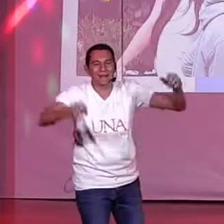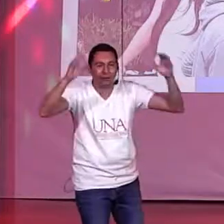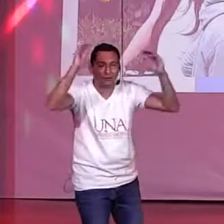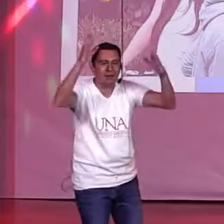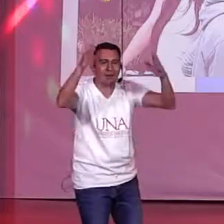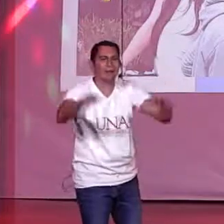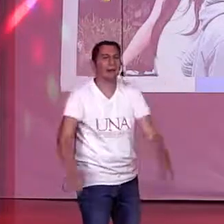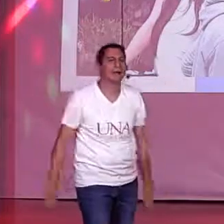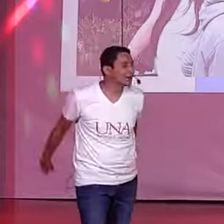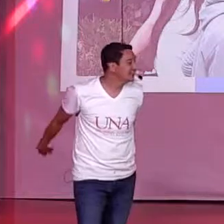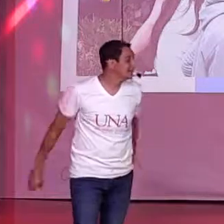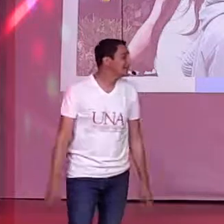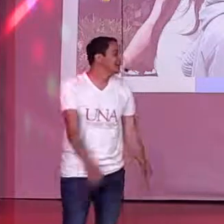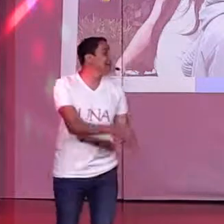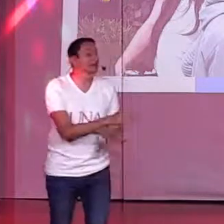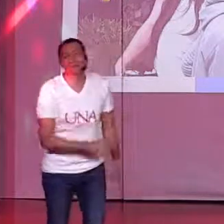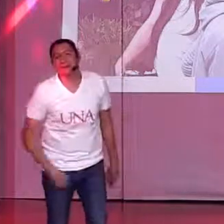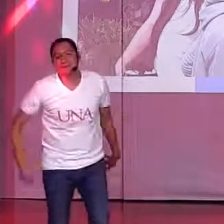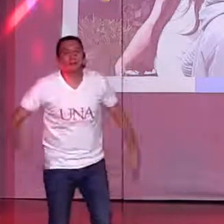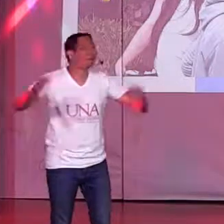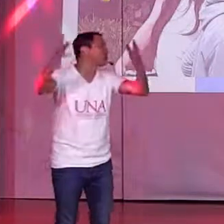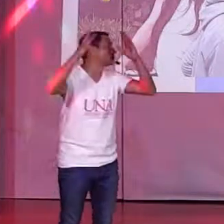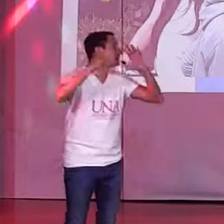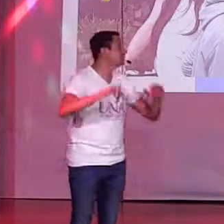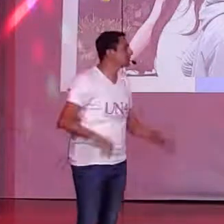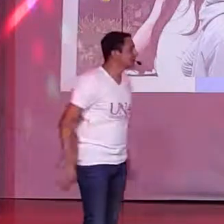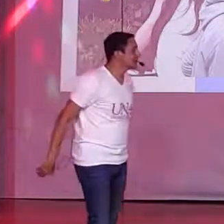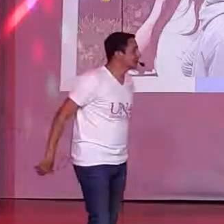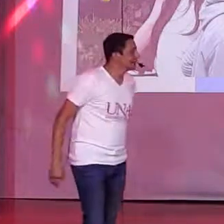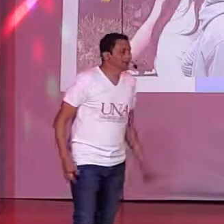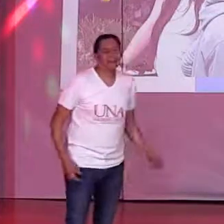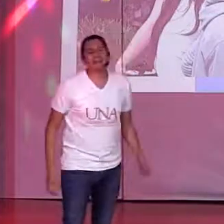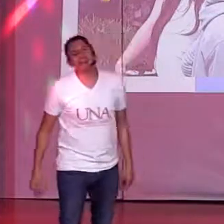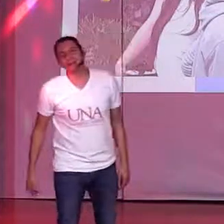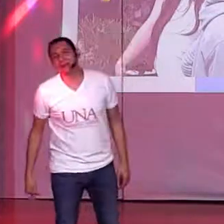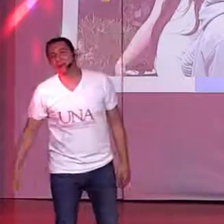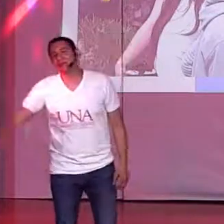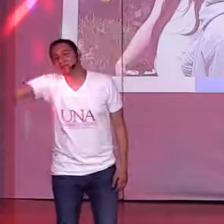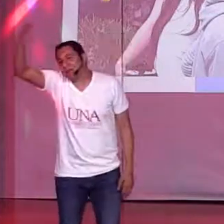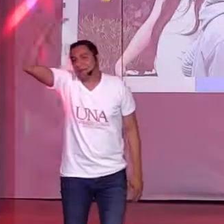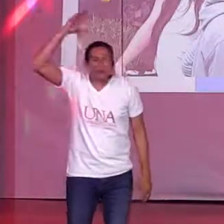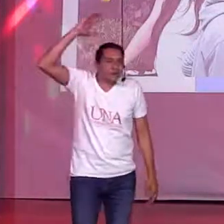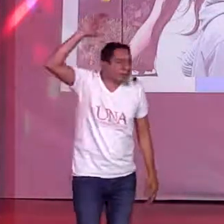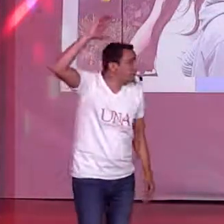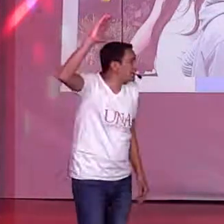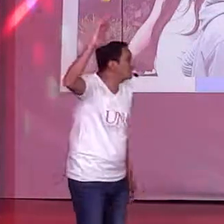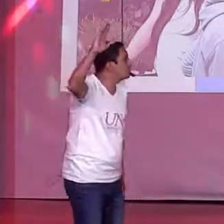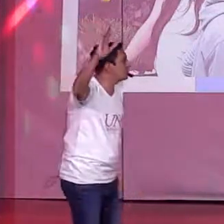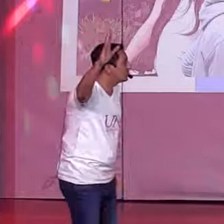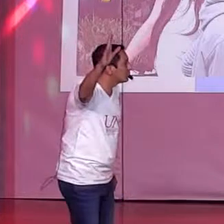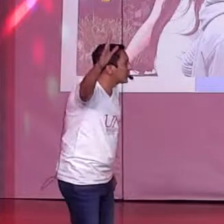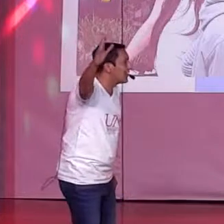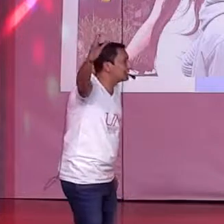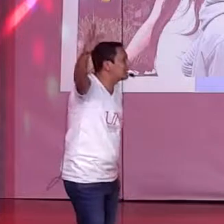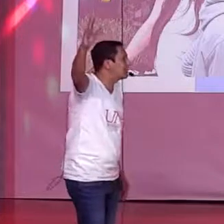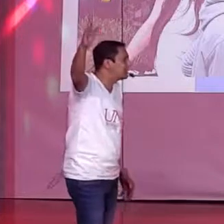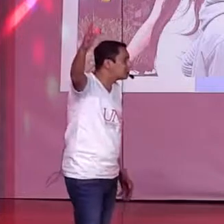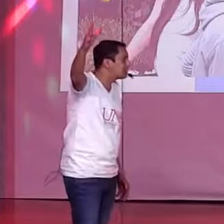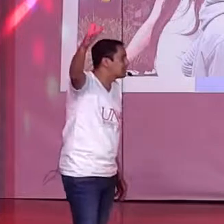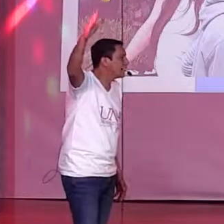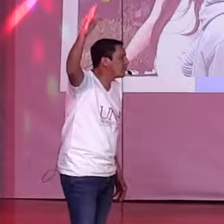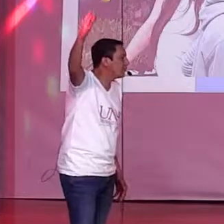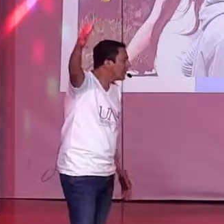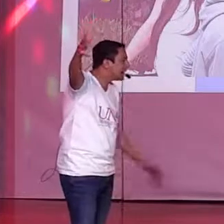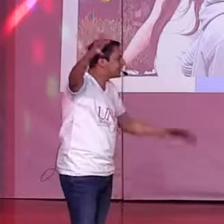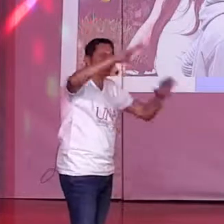la gente de Turrialba. Y Siquirres también. Y también de Pocosí. Y Batán. Y también entonces mandemos un saludo allá a Cotobruz, allá a